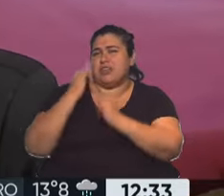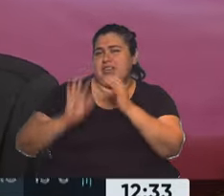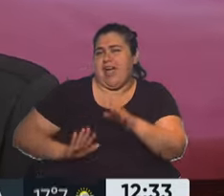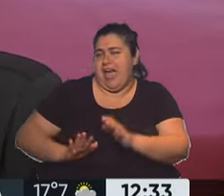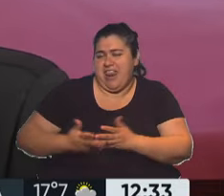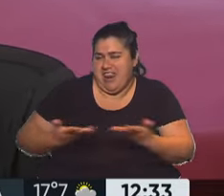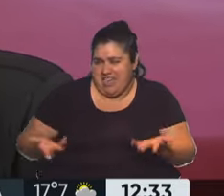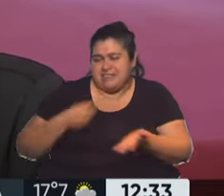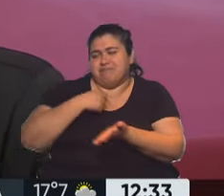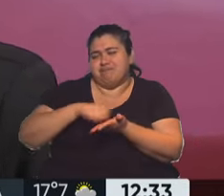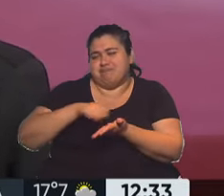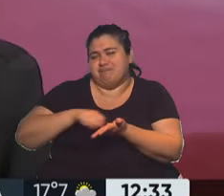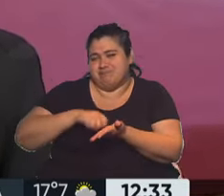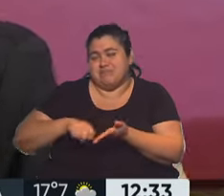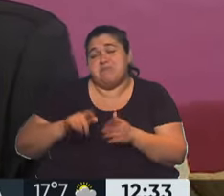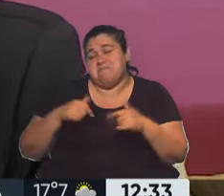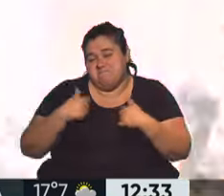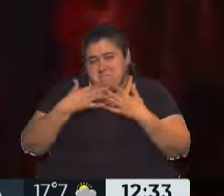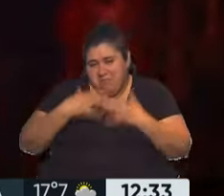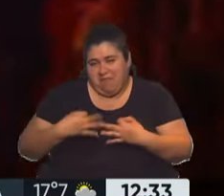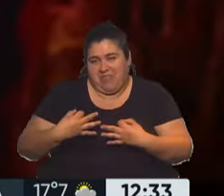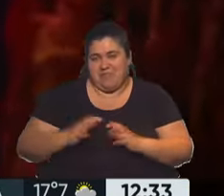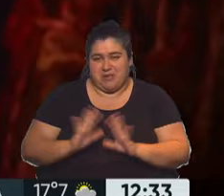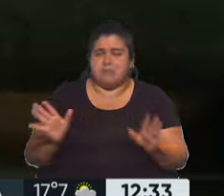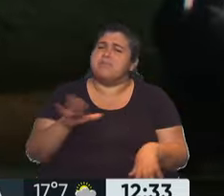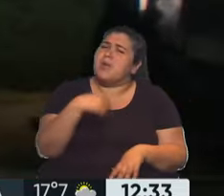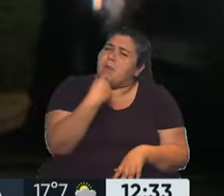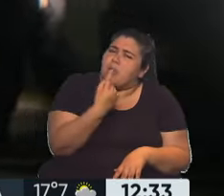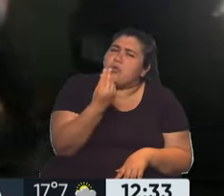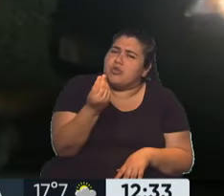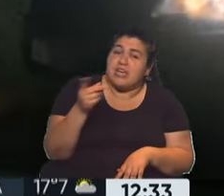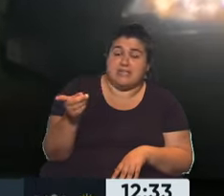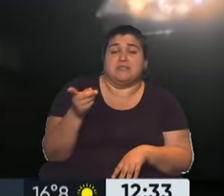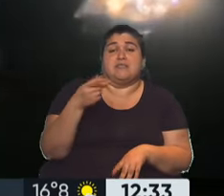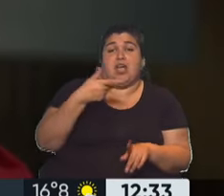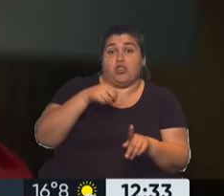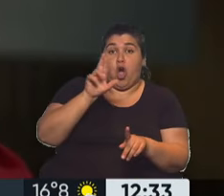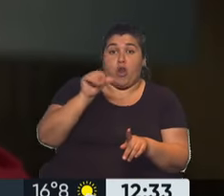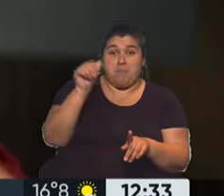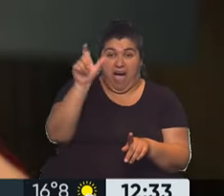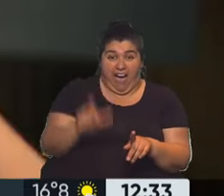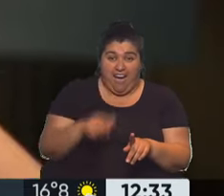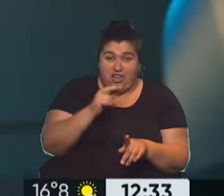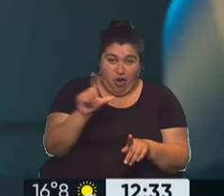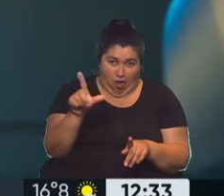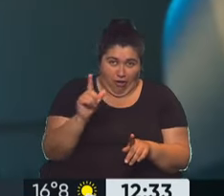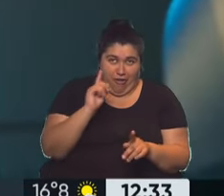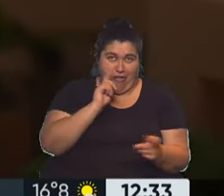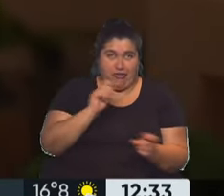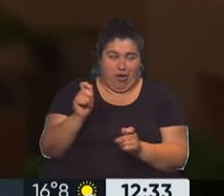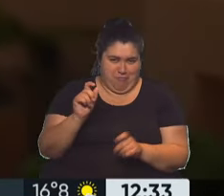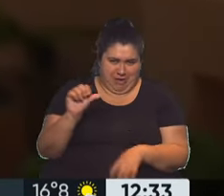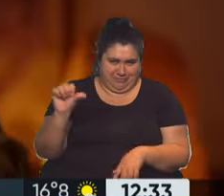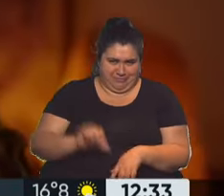contar. Así que bien, bien. Sospecho que Mercedes Morán de Norma no tiene nada. No tiene.